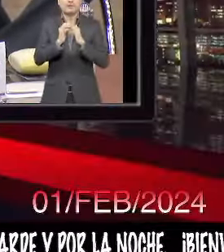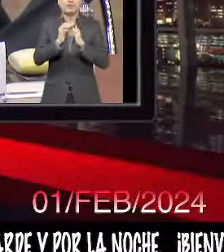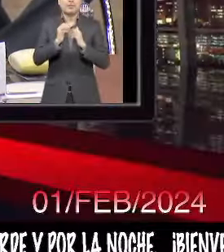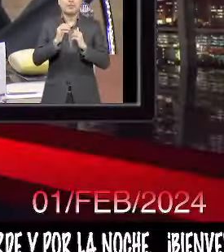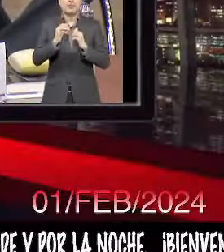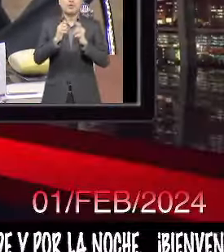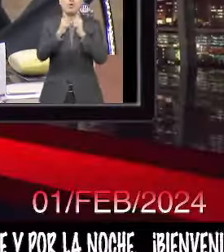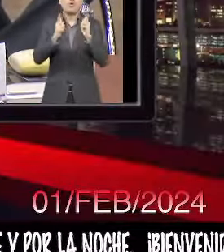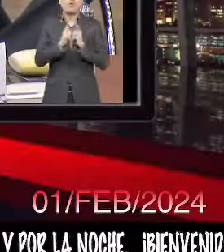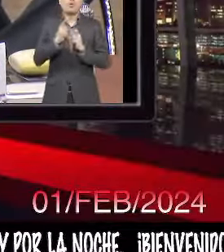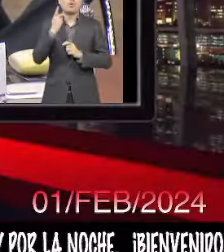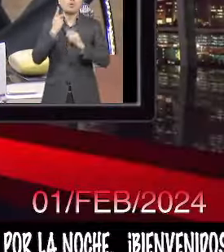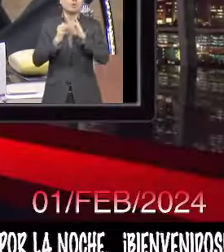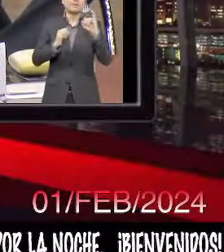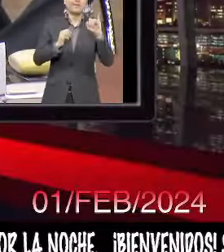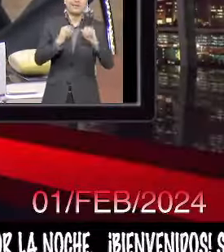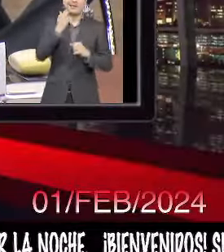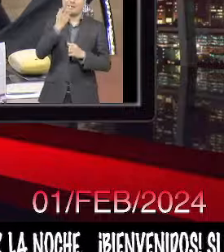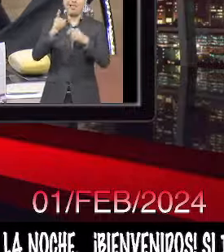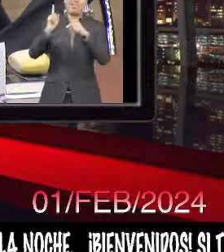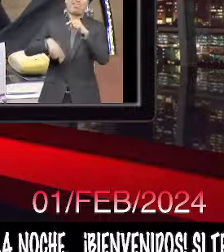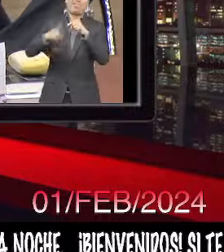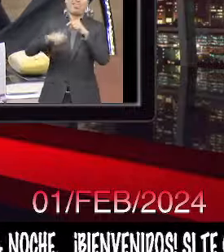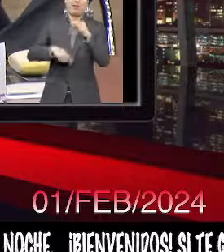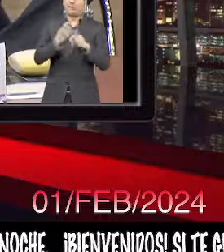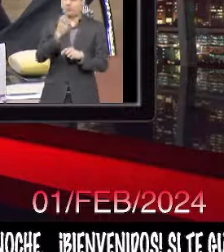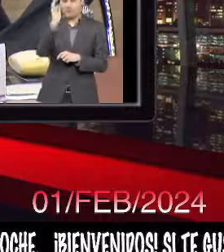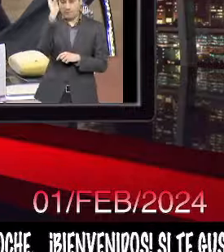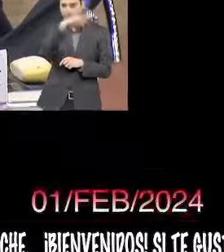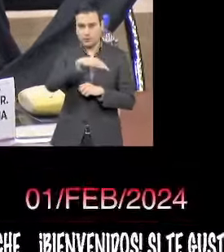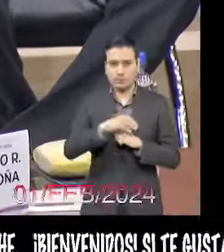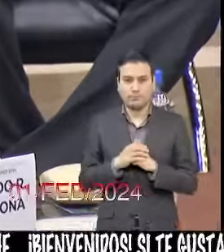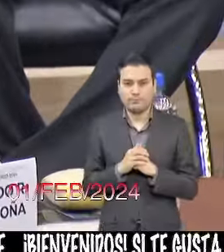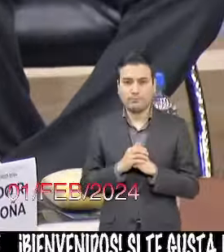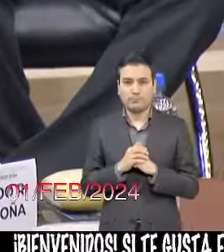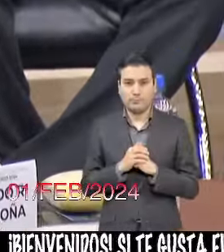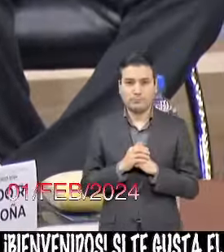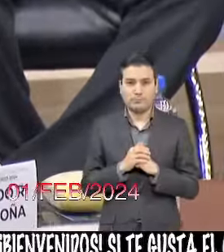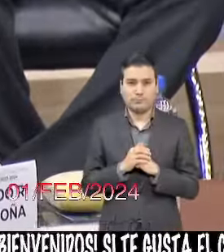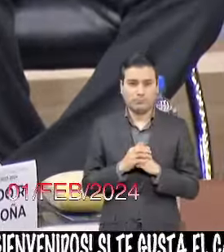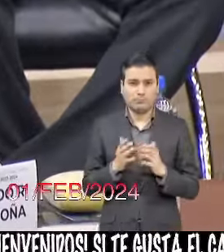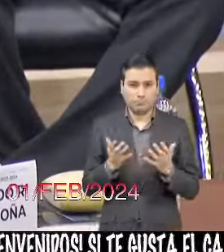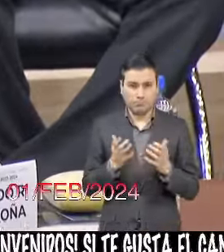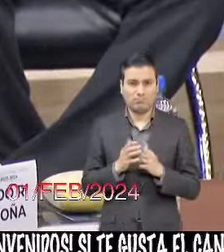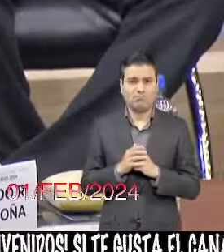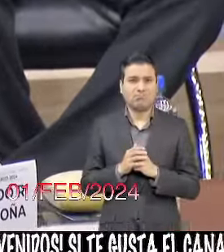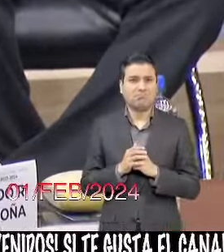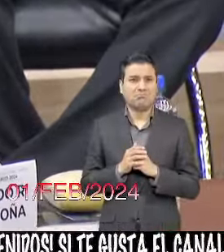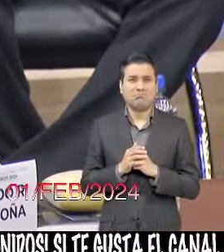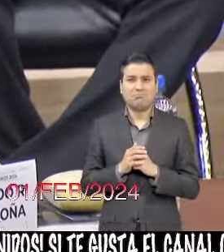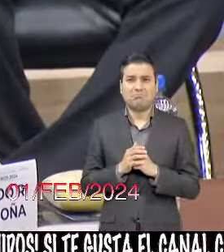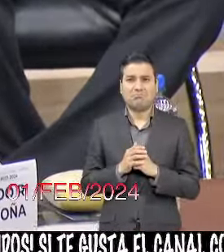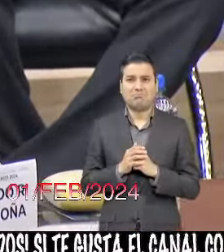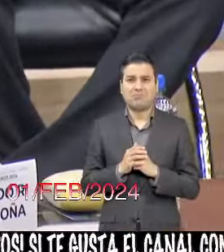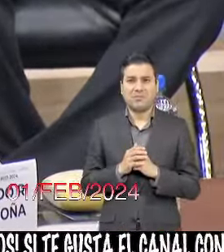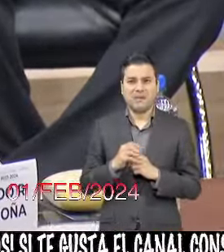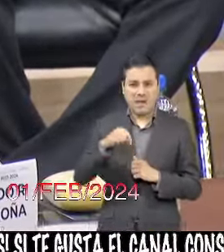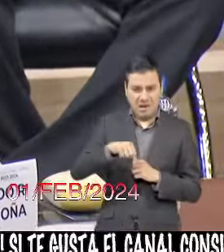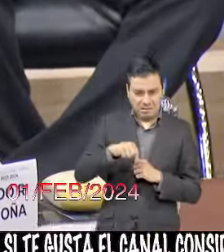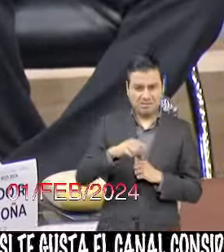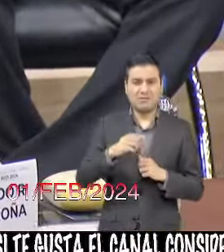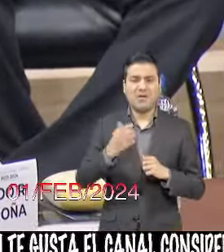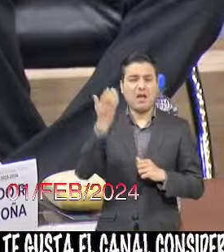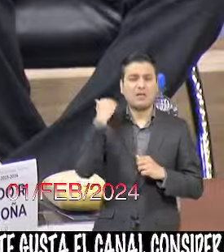es absolutamente falso. Nosotros desde este espacio ha habido representaciones de la izquierda que